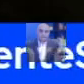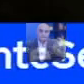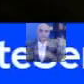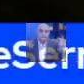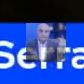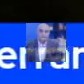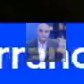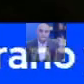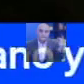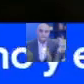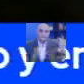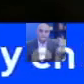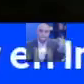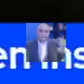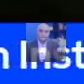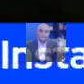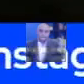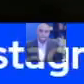cabrón. Abusado, cabrón.